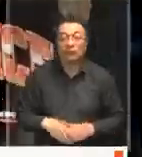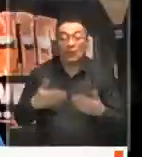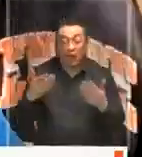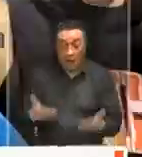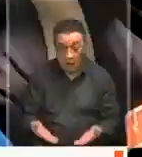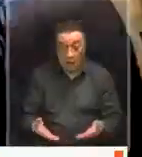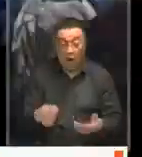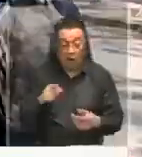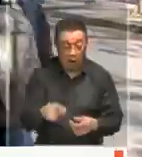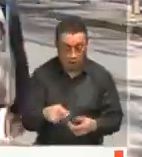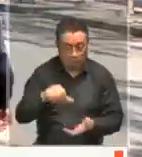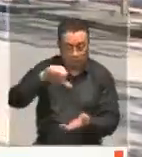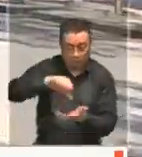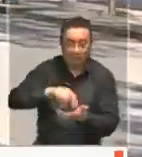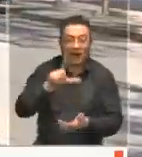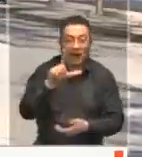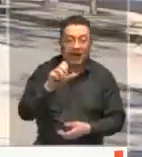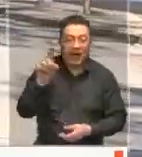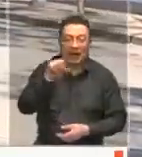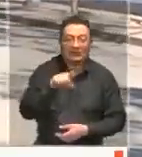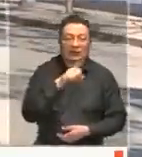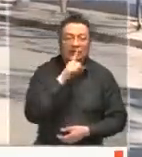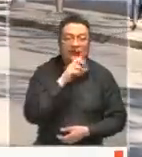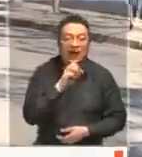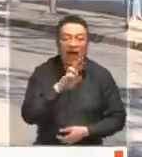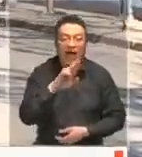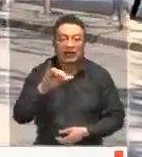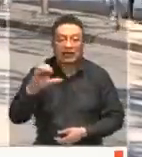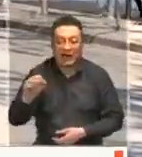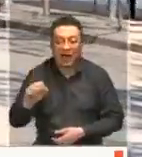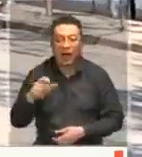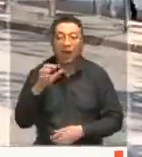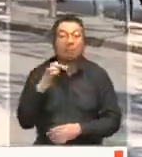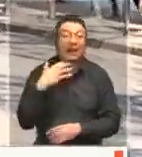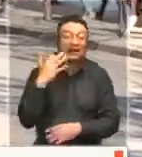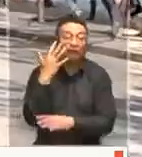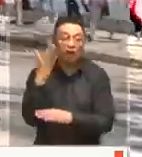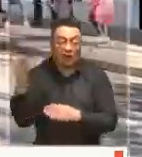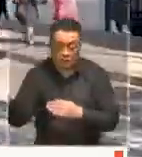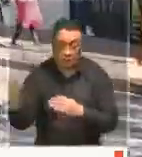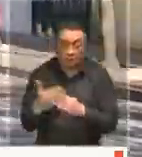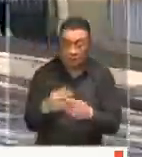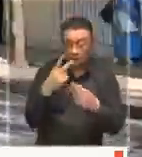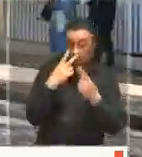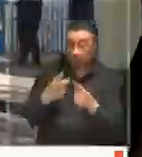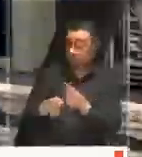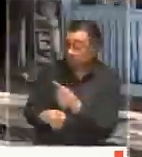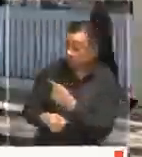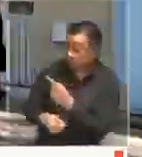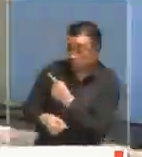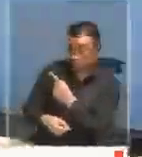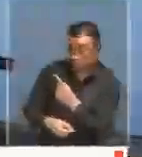estamos en pleno corazón del barrio Lastarria, ya, de lo que es Parque Forestal, pero ahora se llama barrio Lastarria. Y podéis ver la fachada en este